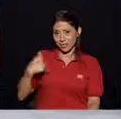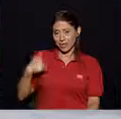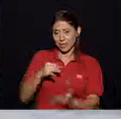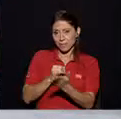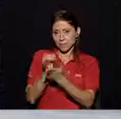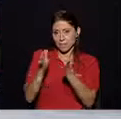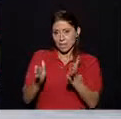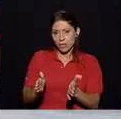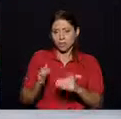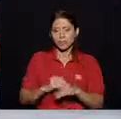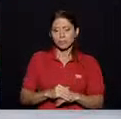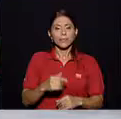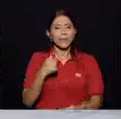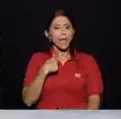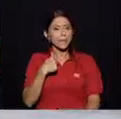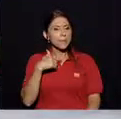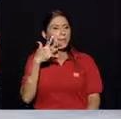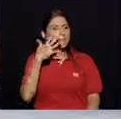nos estamos